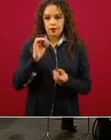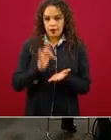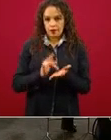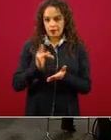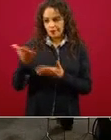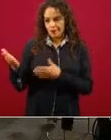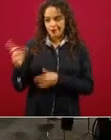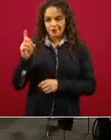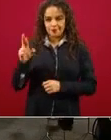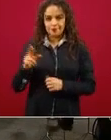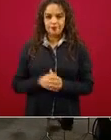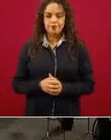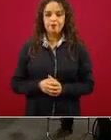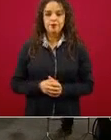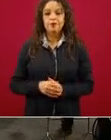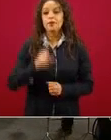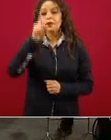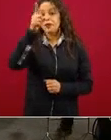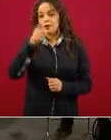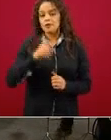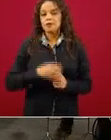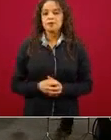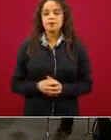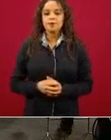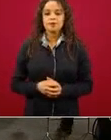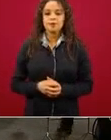Olinka, por favor.